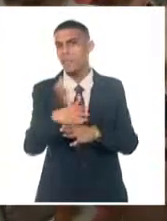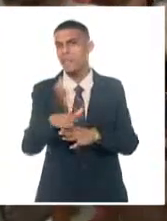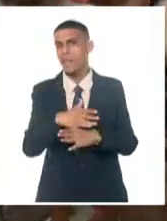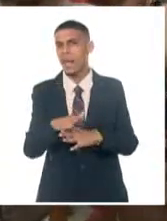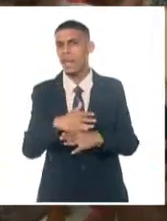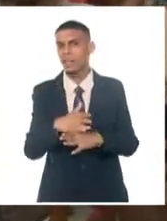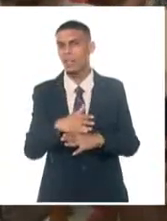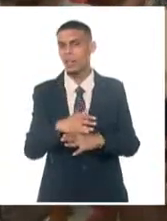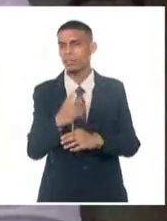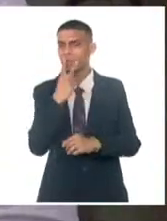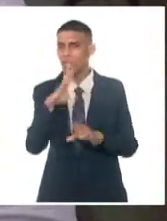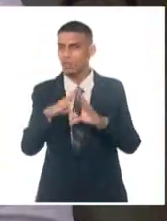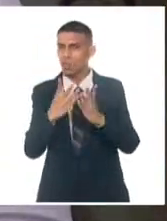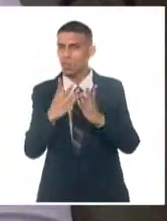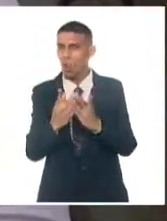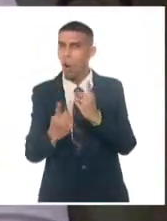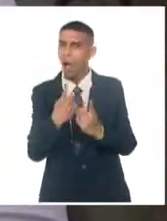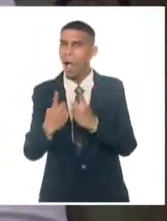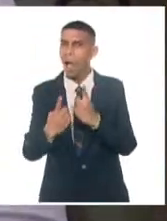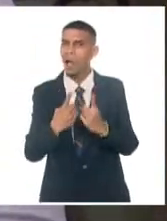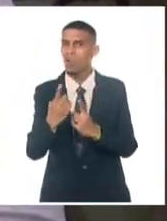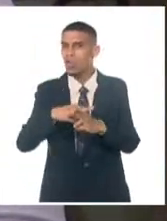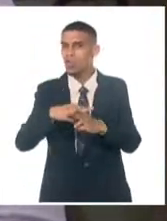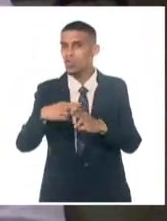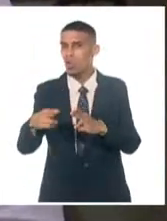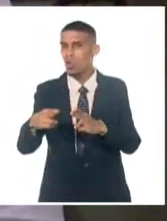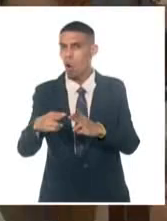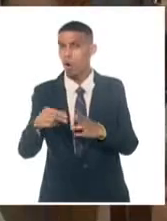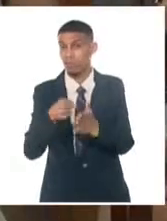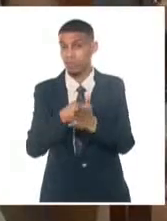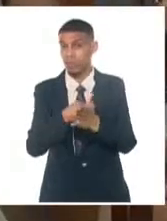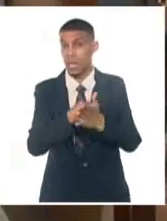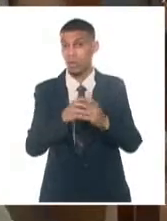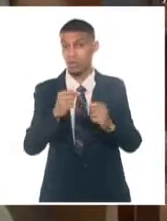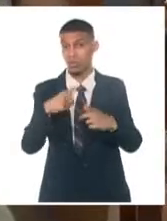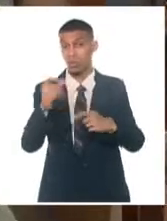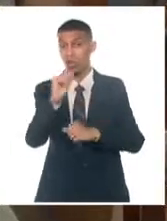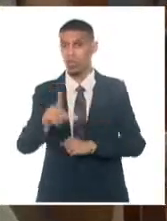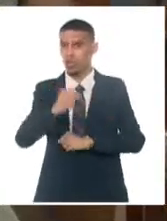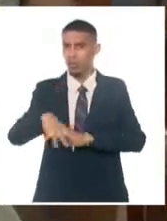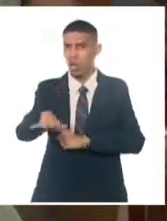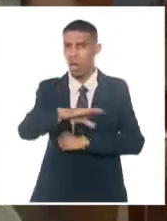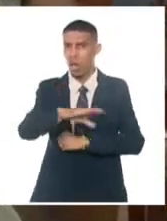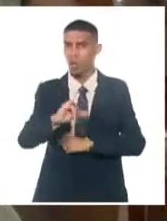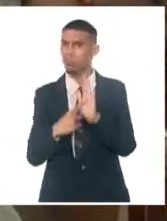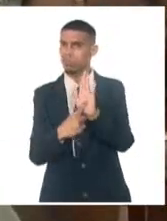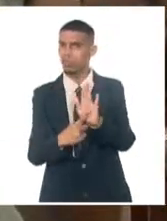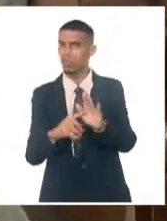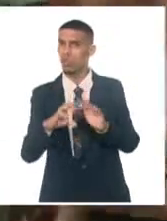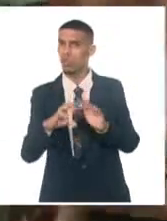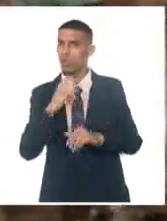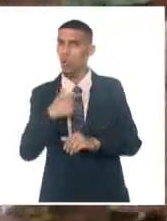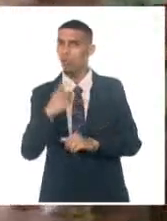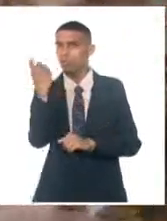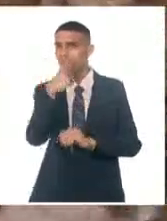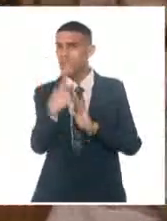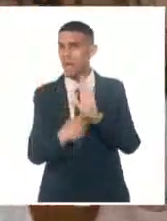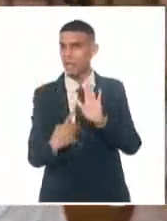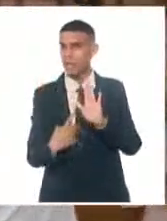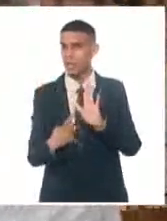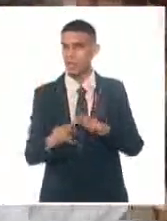para reflejar asuntos de sensible impacto para la sociedad en los cuales demostró sus cualidades como comunicador